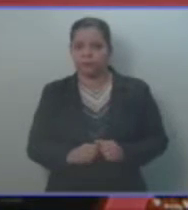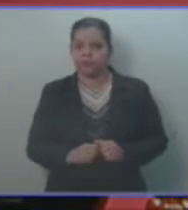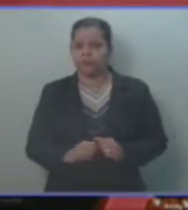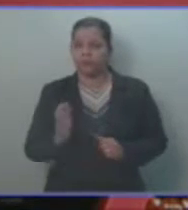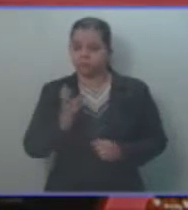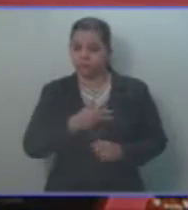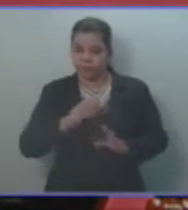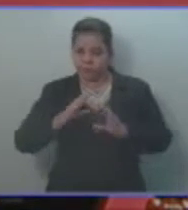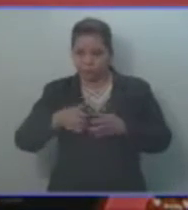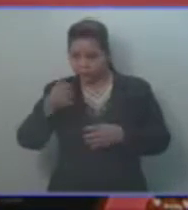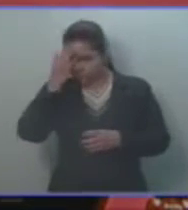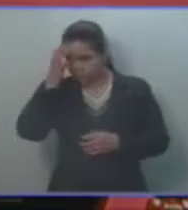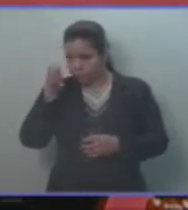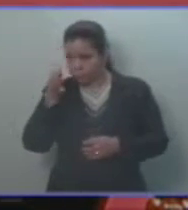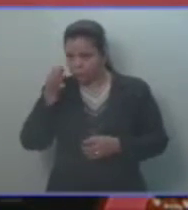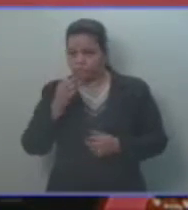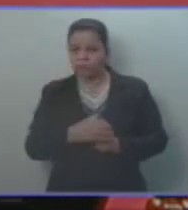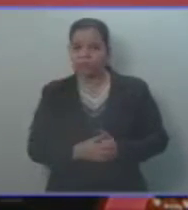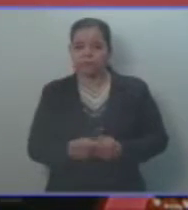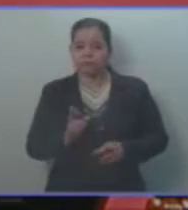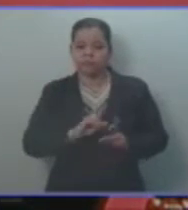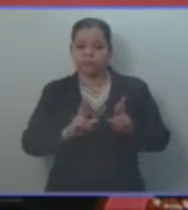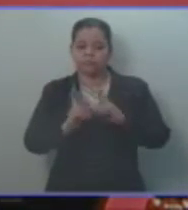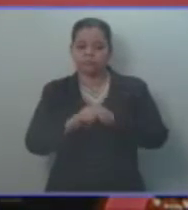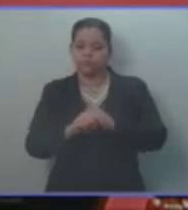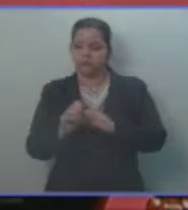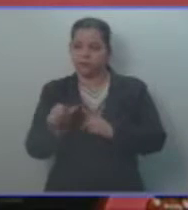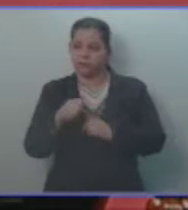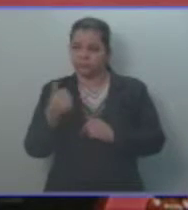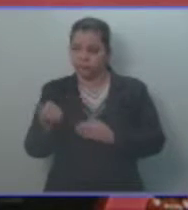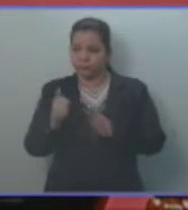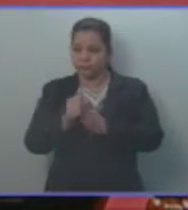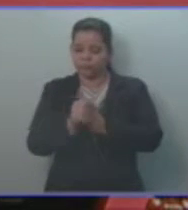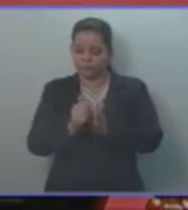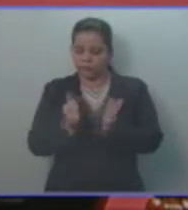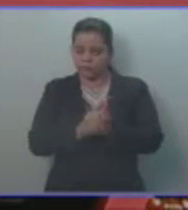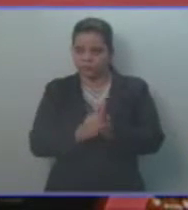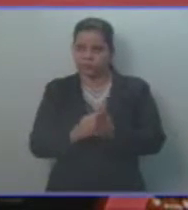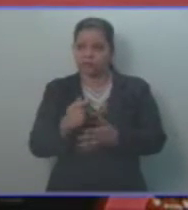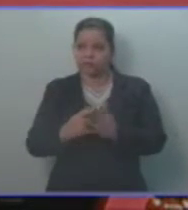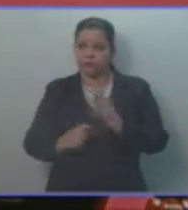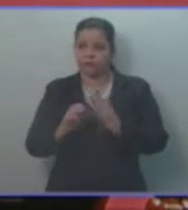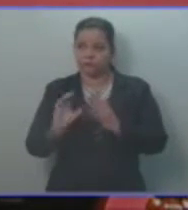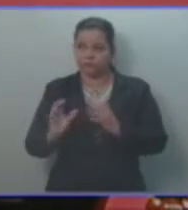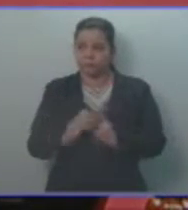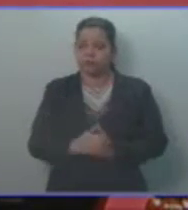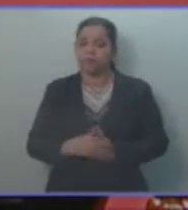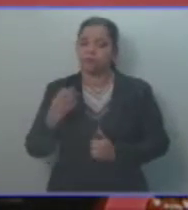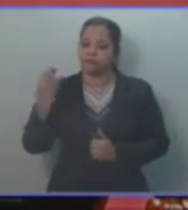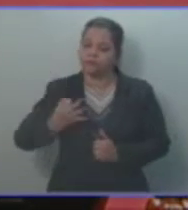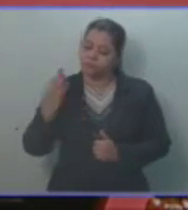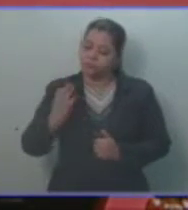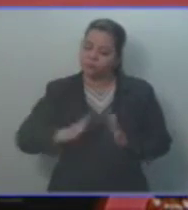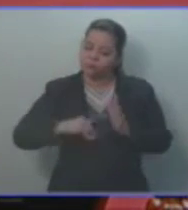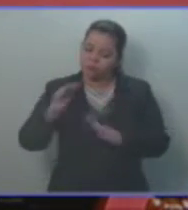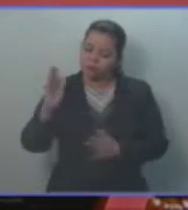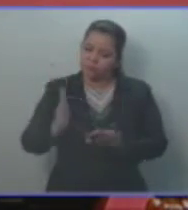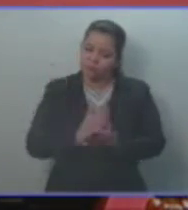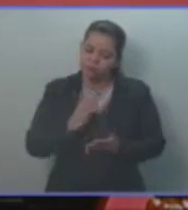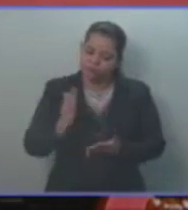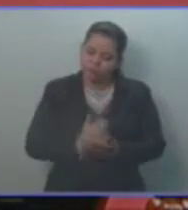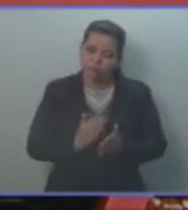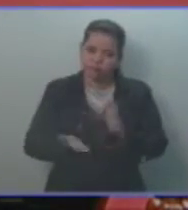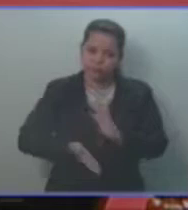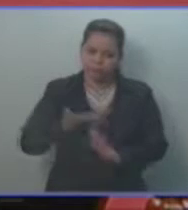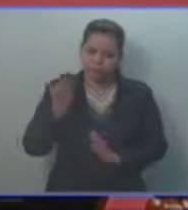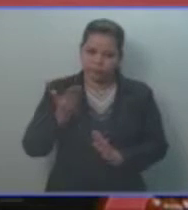la Comisión consideró que la reforma a otros artículos de la Constitución ameritaban un estudio más profundo,